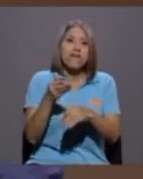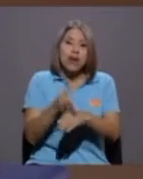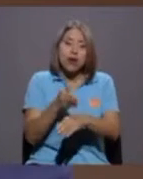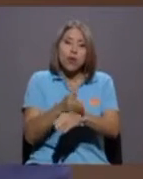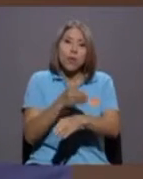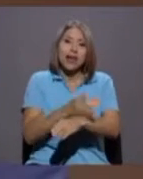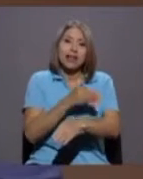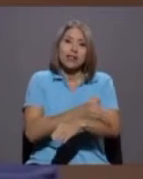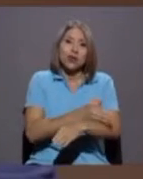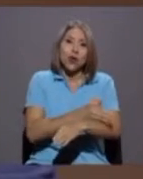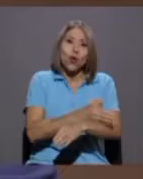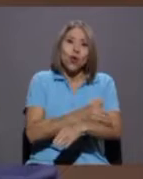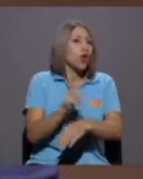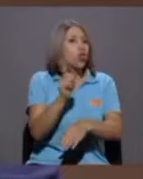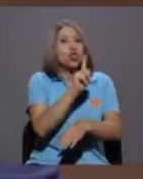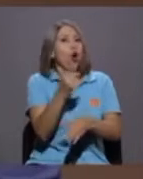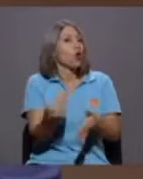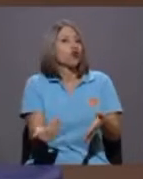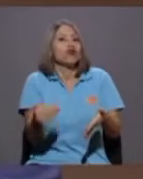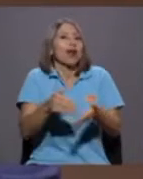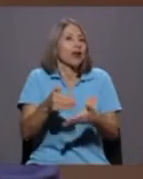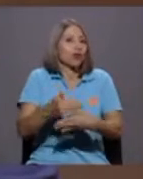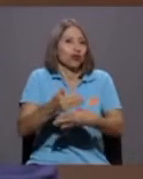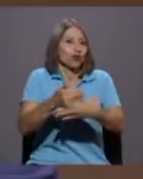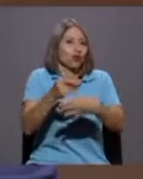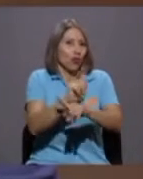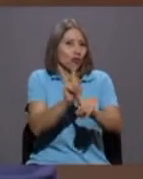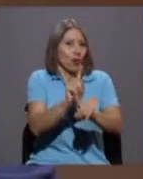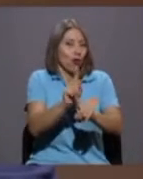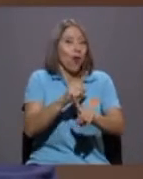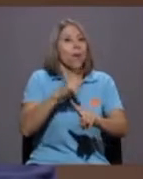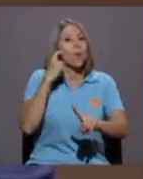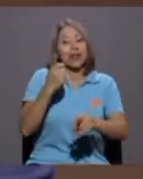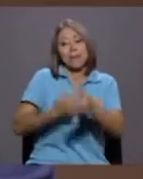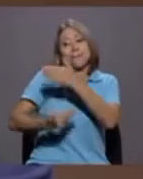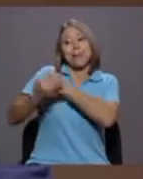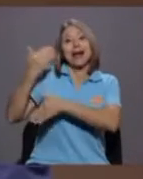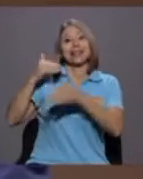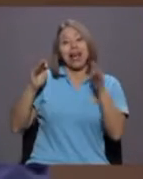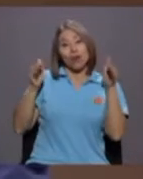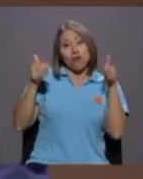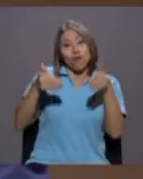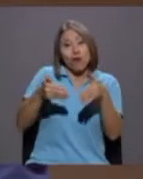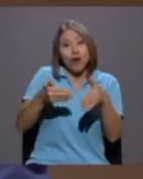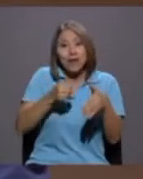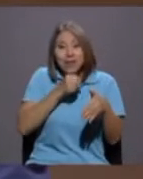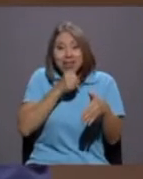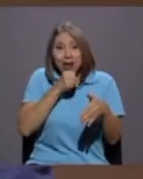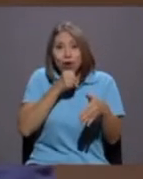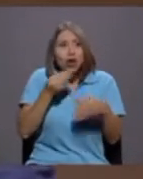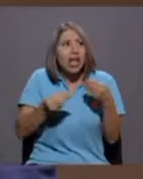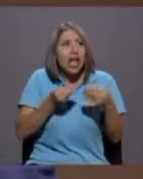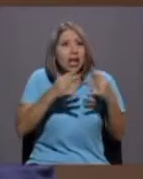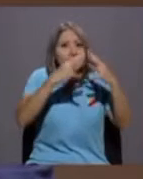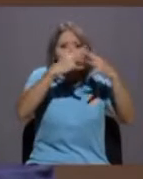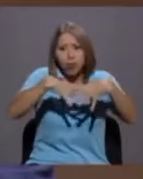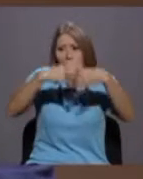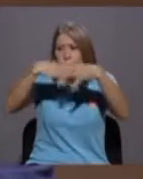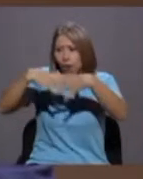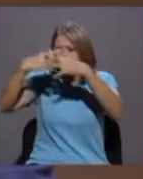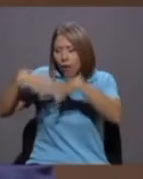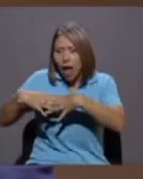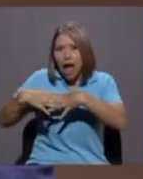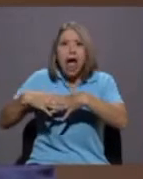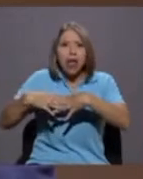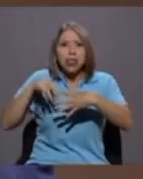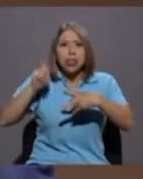porque no estoy usando la palabra reconstrucción, porque en el pasado y con un viejo enfoque la reconstrucción era levantar lo que se nos cayó. Ahora la